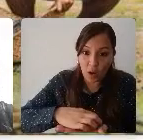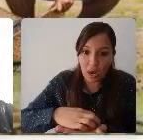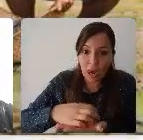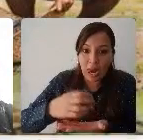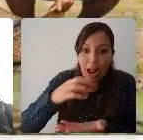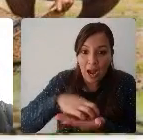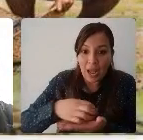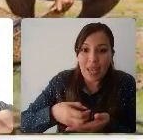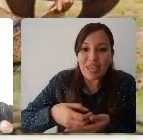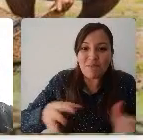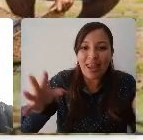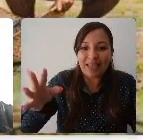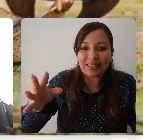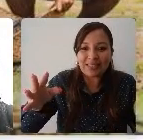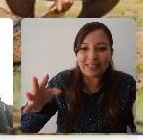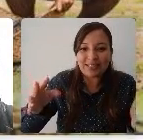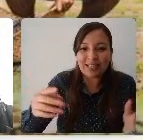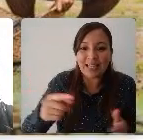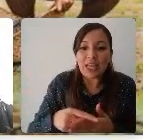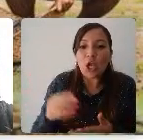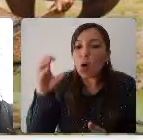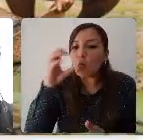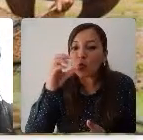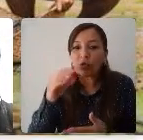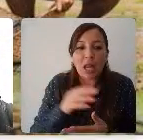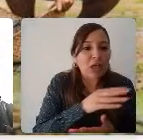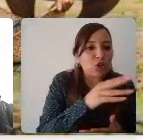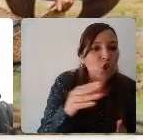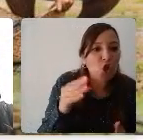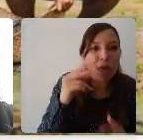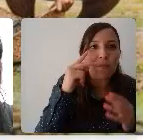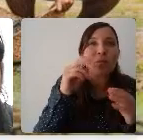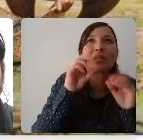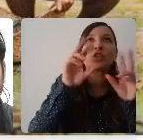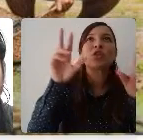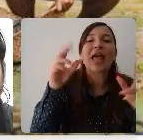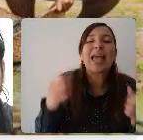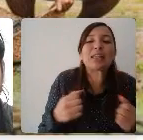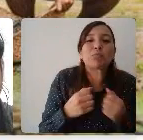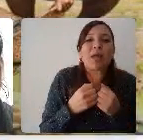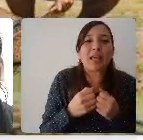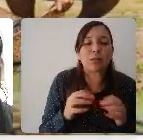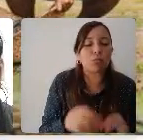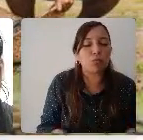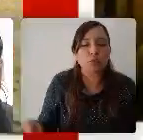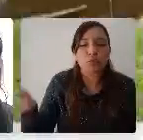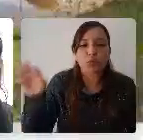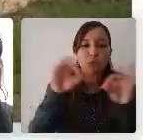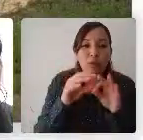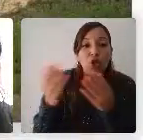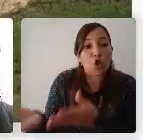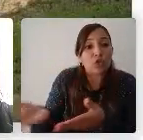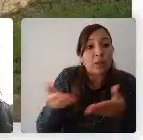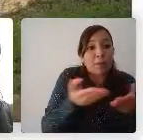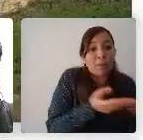zona, desde ya la observación de fauna y flora. Es una experiencia muy, muy interesante que los invito a que